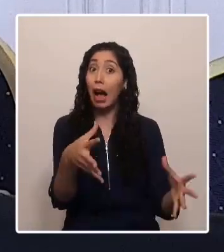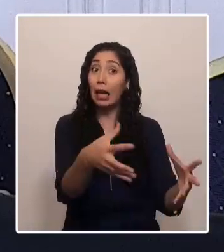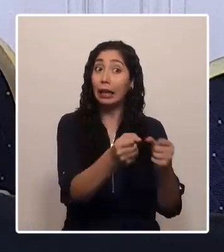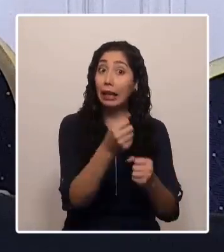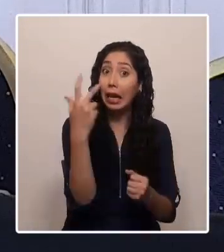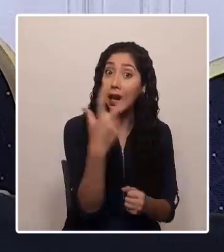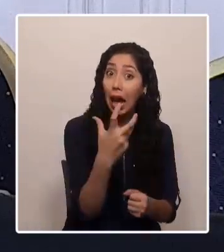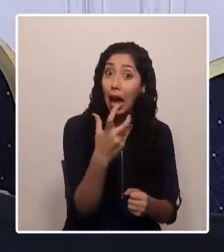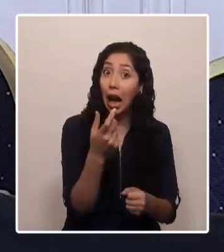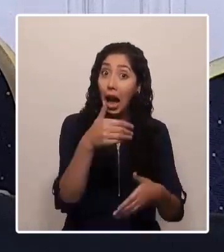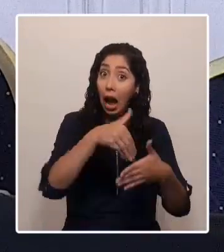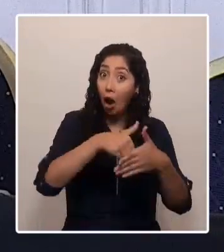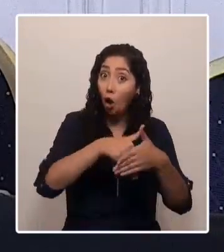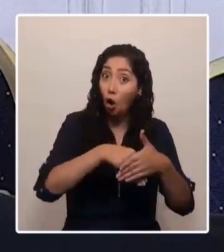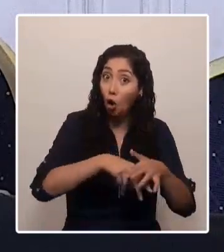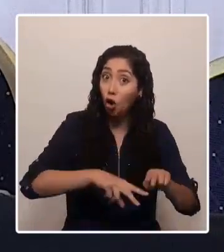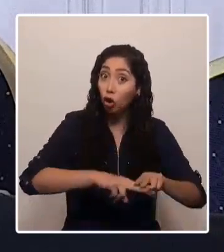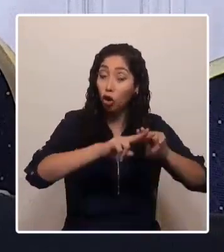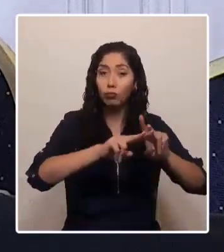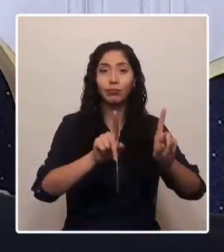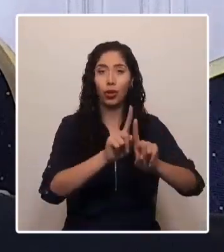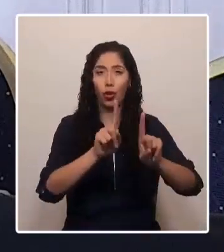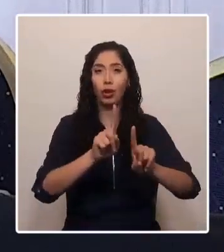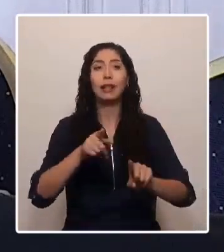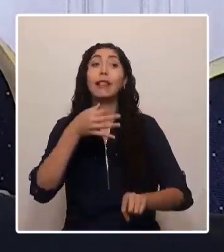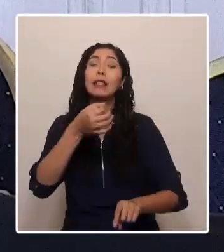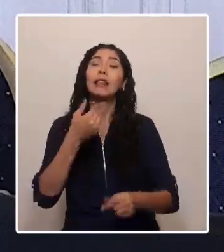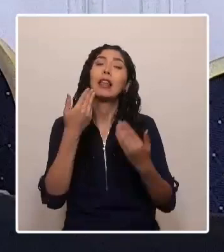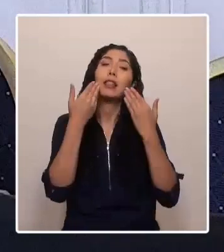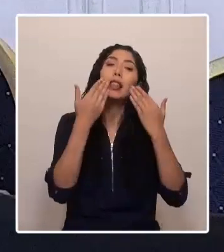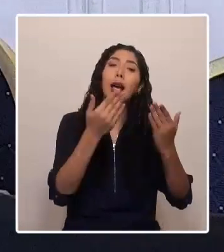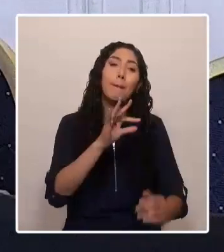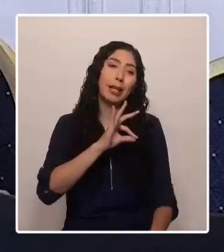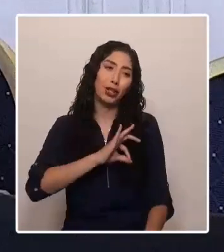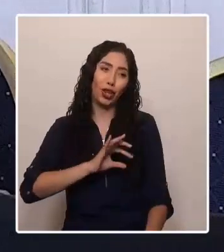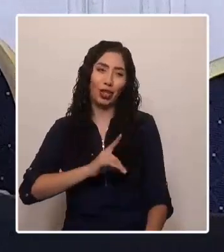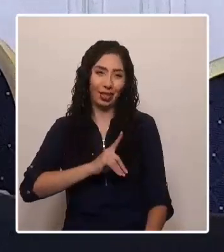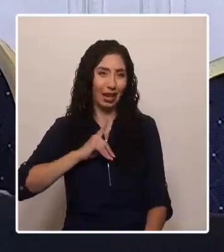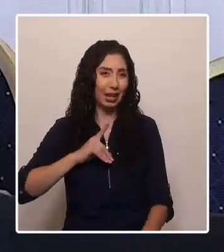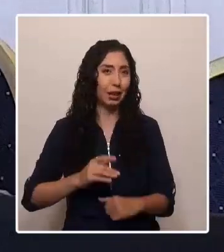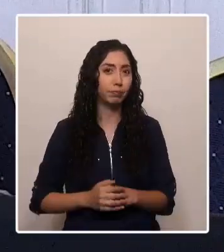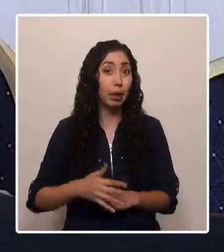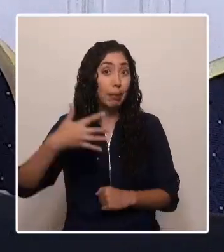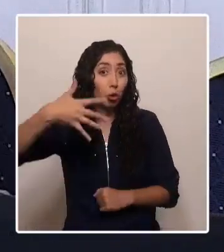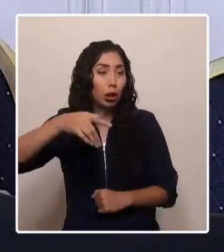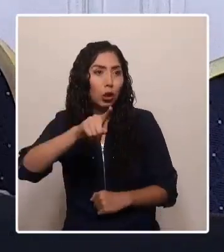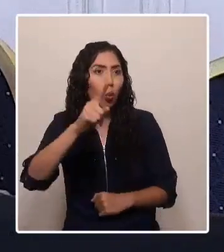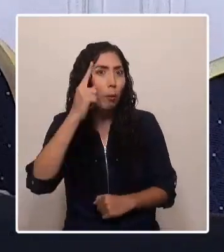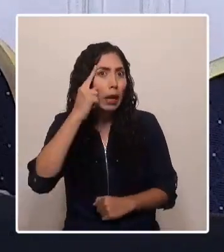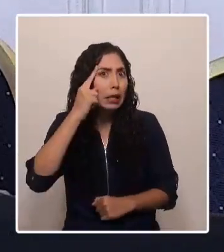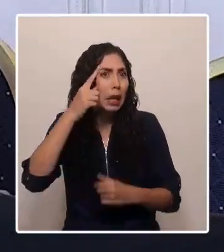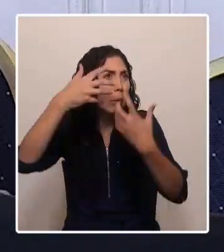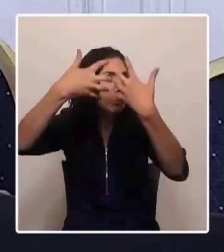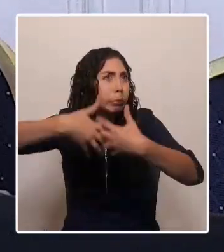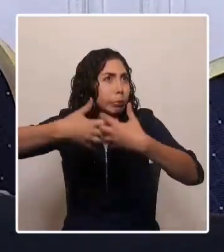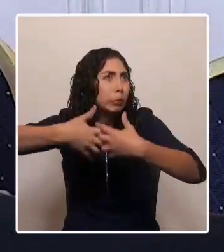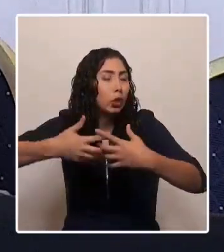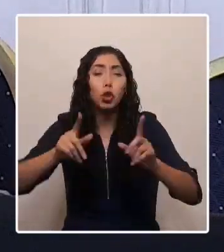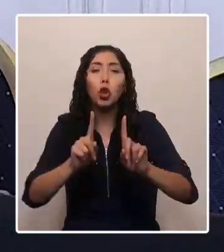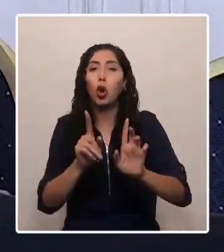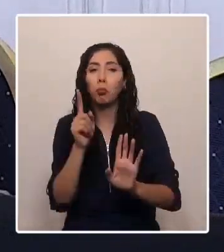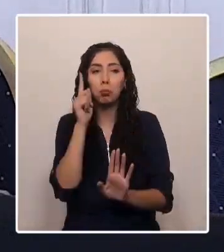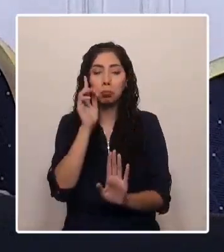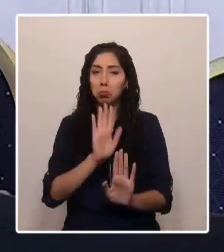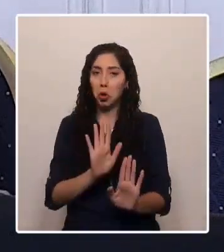ahorros. Te dicen lo que te van a dar, una pensión digna. Lo importante es que tú no pienses demasiado en cómo lo van a lograr.